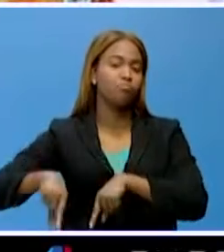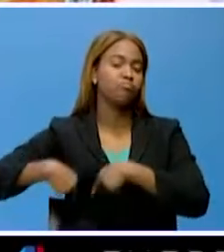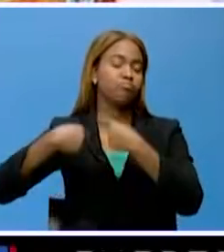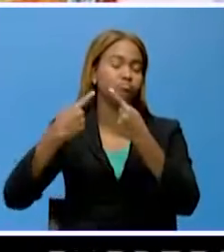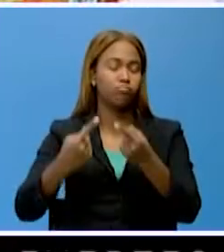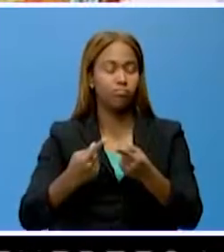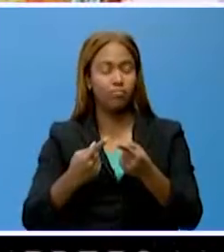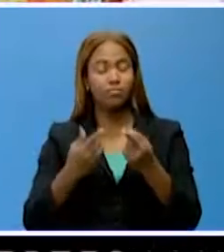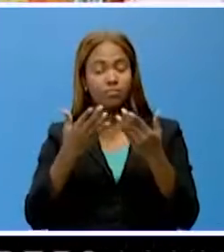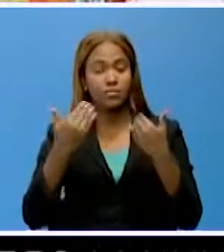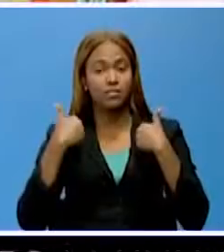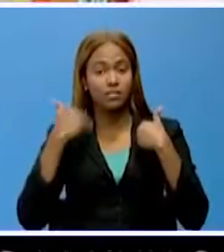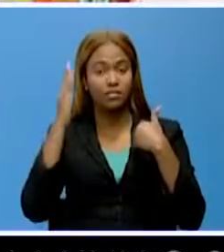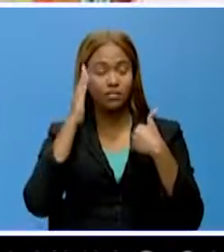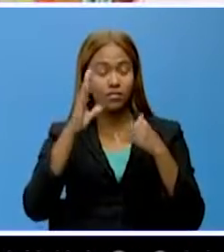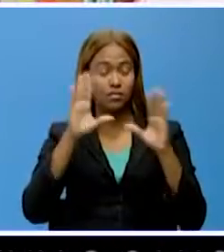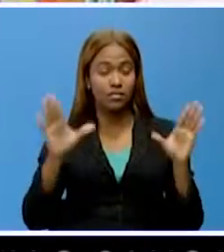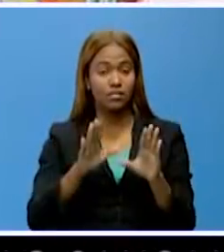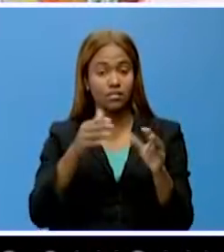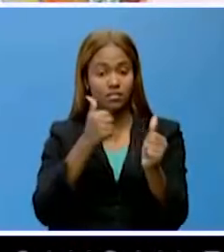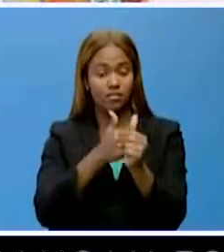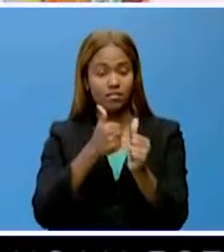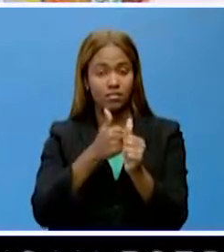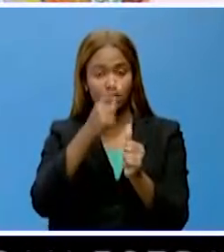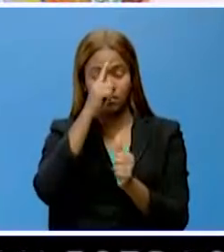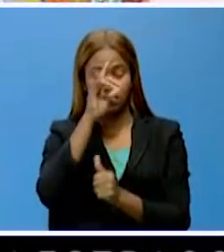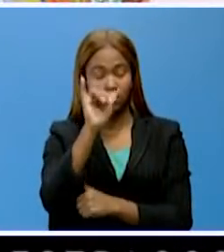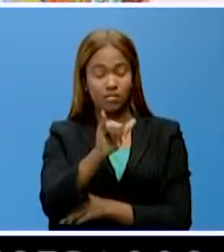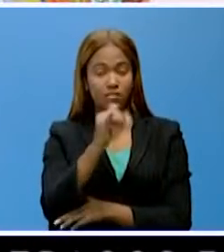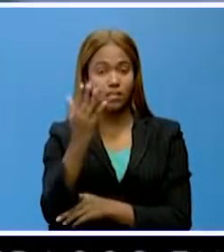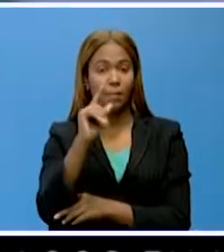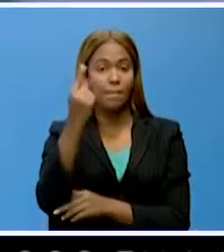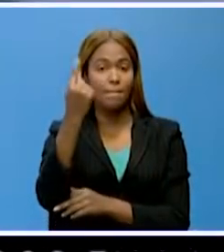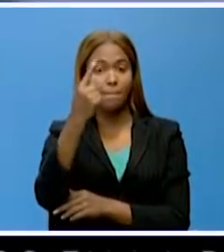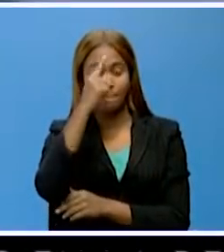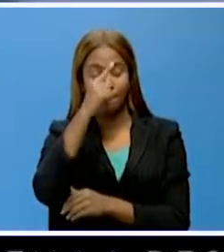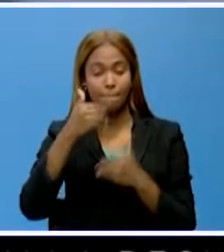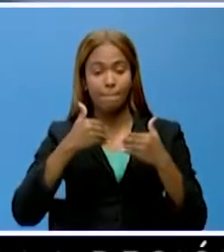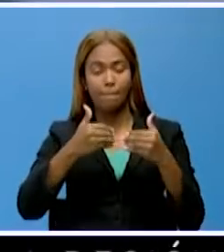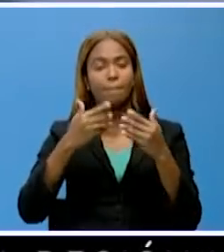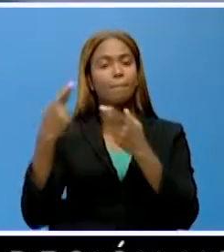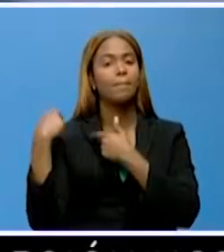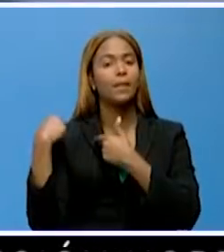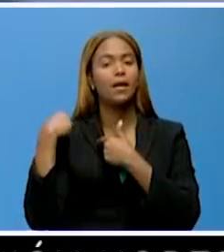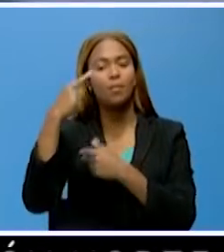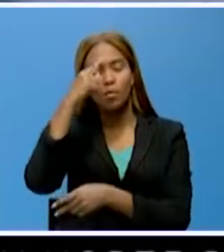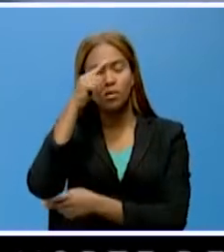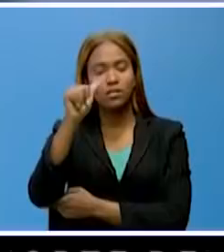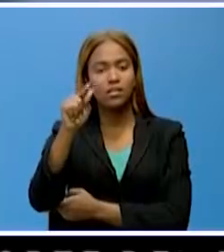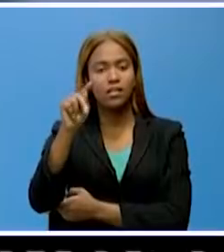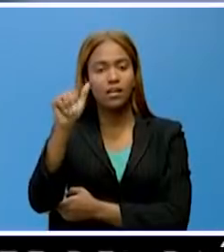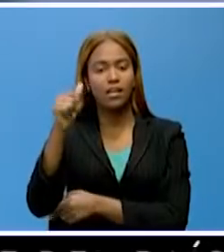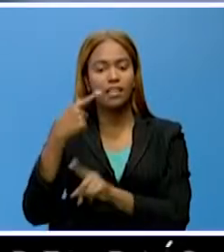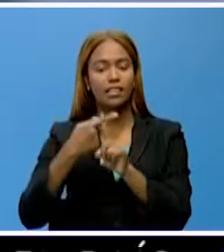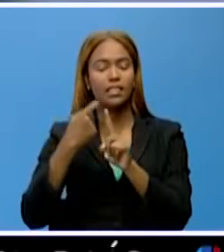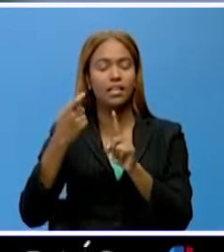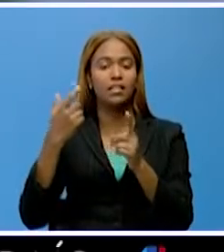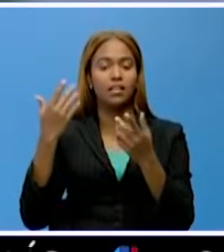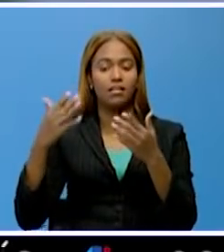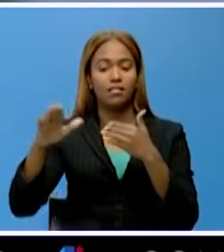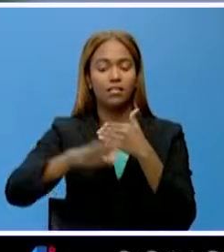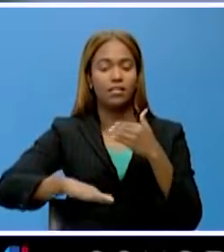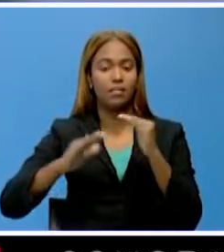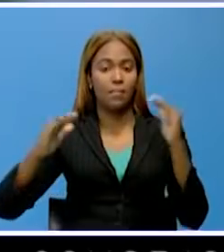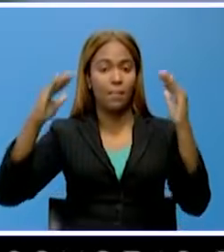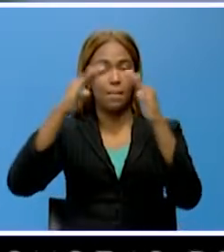La Galería Nacional de Artes es el escenario que recorrerán los asistentes a la primera de las jornadas encabezadas por Santana desde los jardines del Palacio